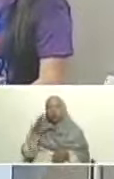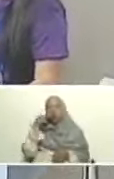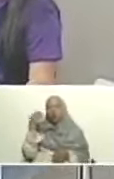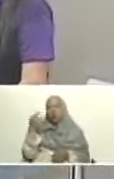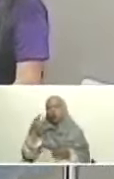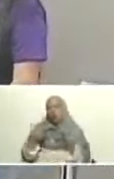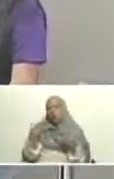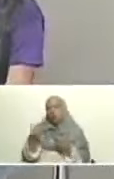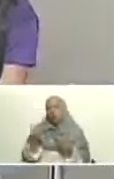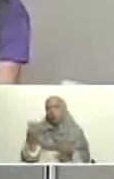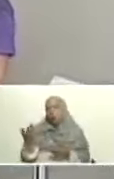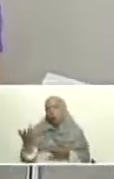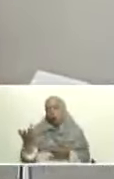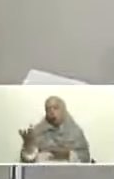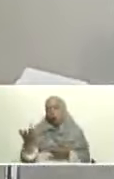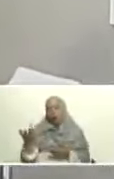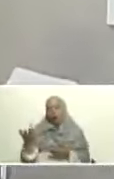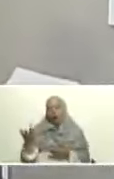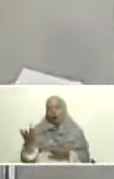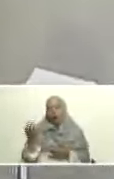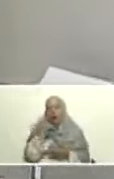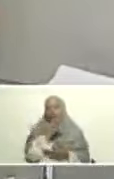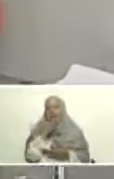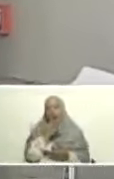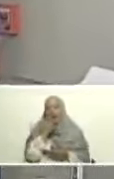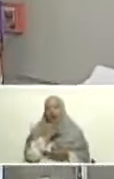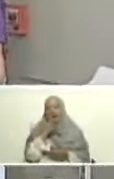No puedo hablar. Habla tú, Juliana.